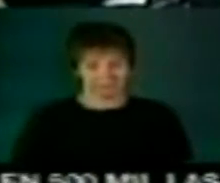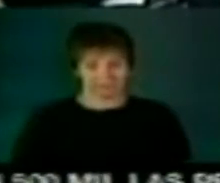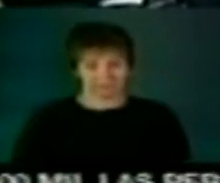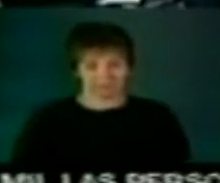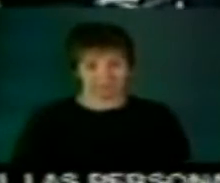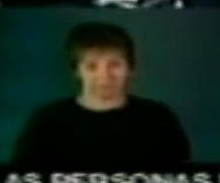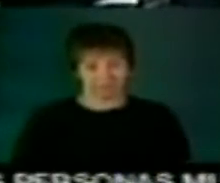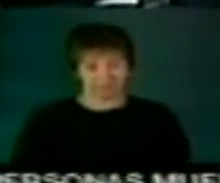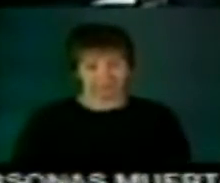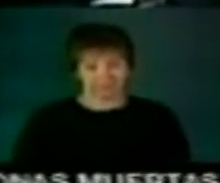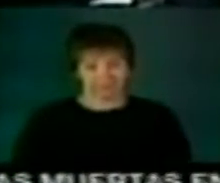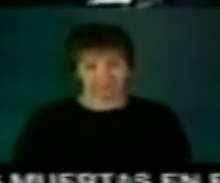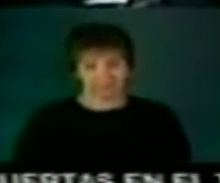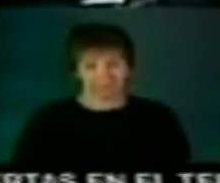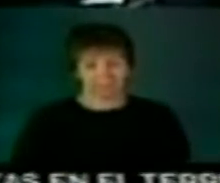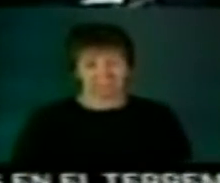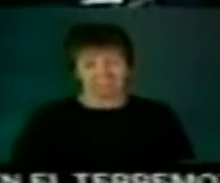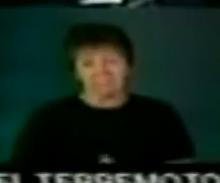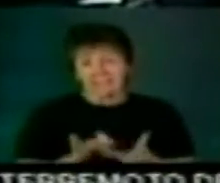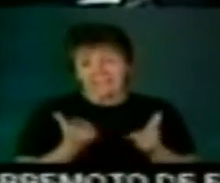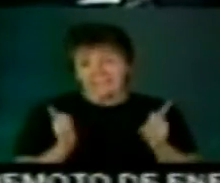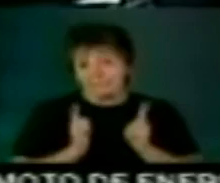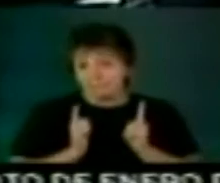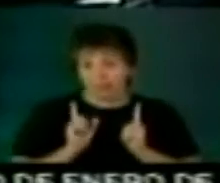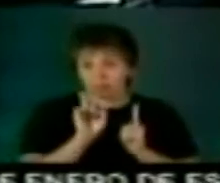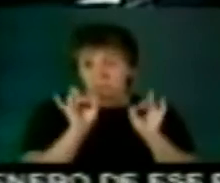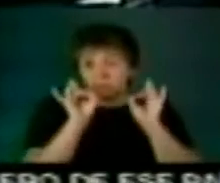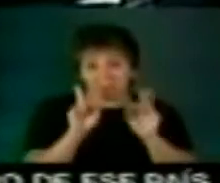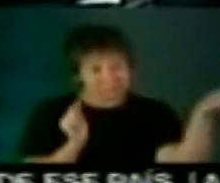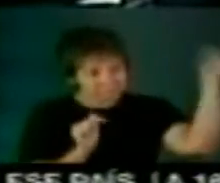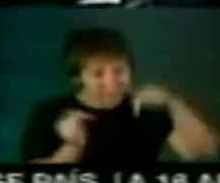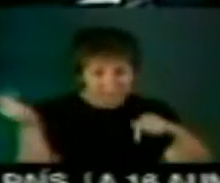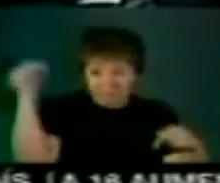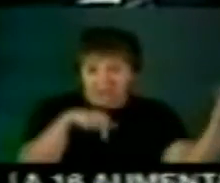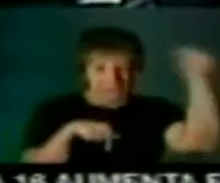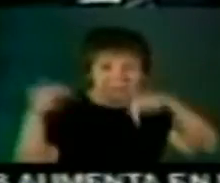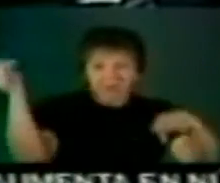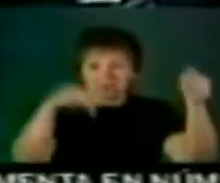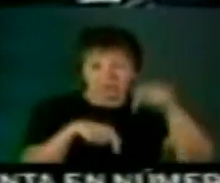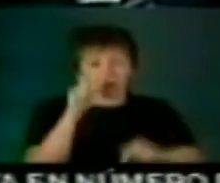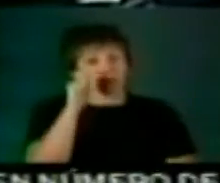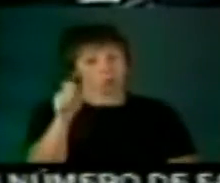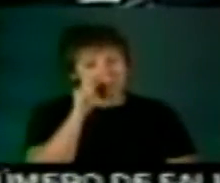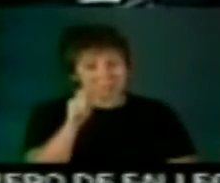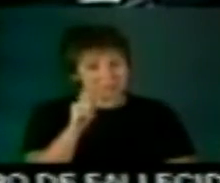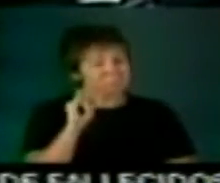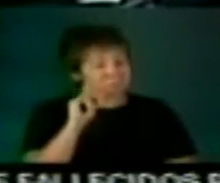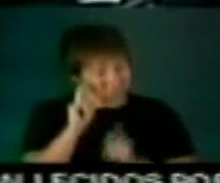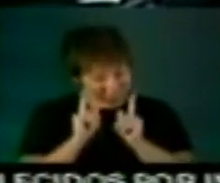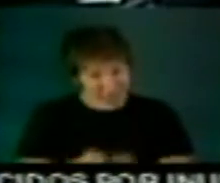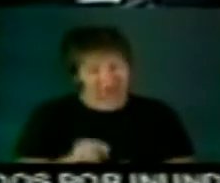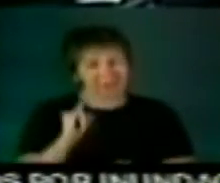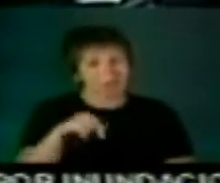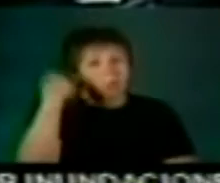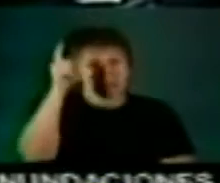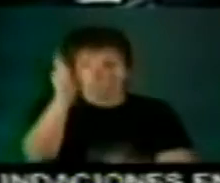Y estamos esperando no solo turistas, sino mucha gente que venga a residenciarle, porque